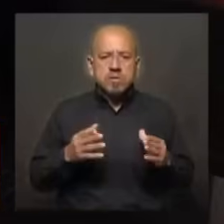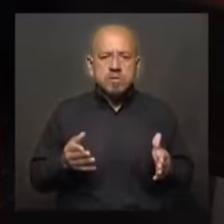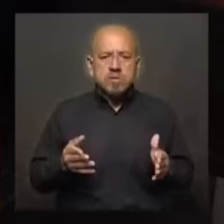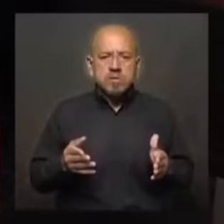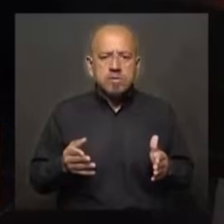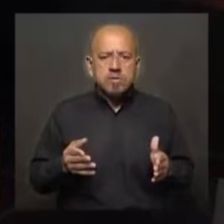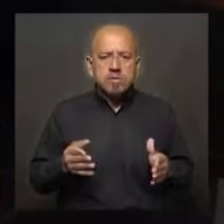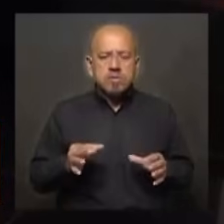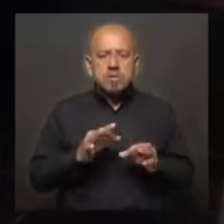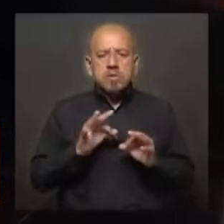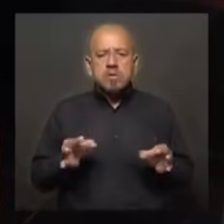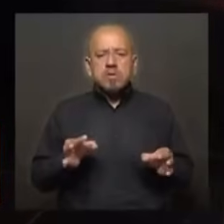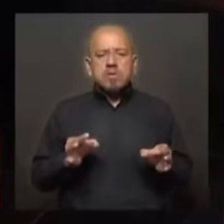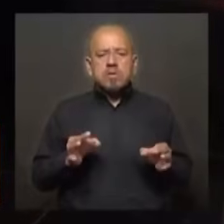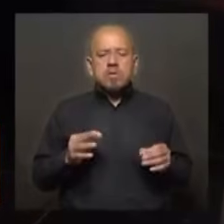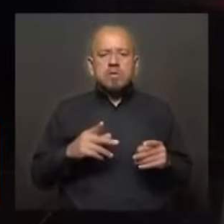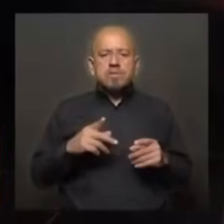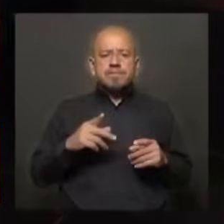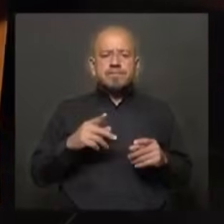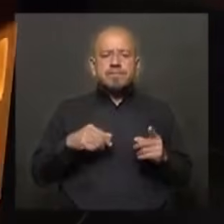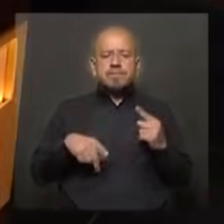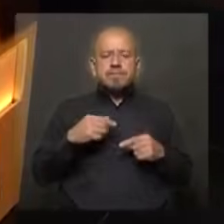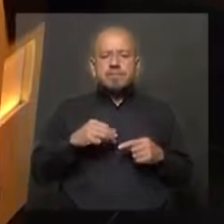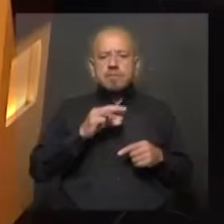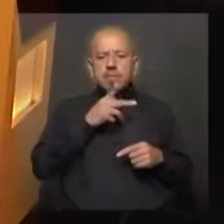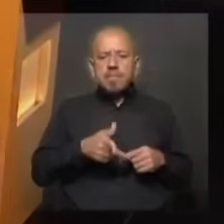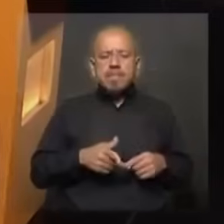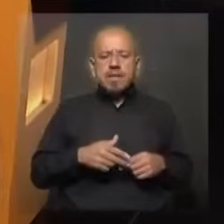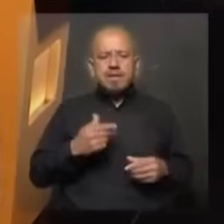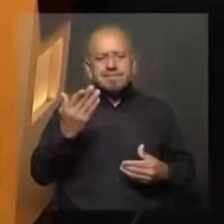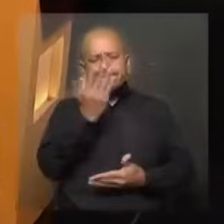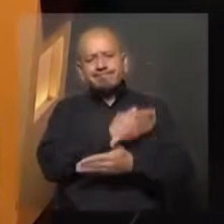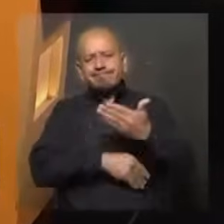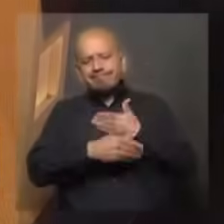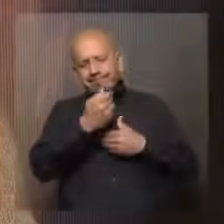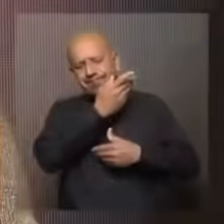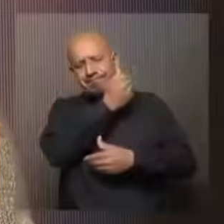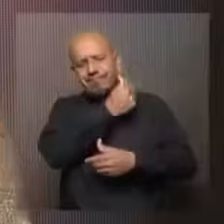O a plena luz del día, o delante de sus hijos, descuartizadas.